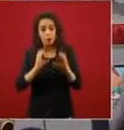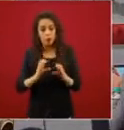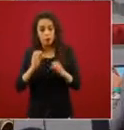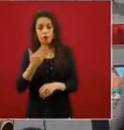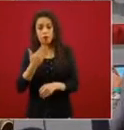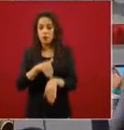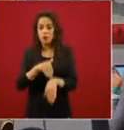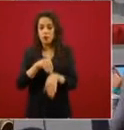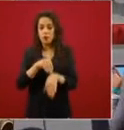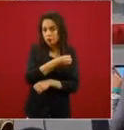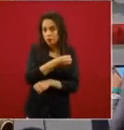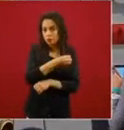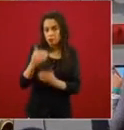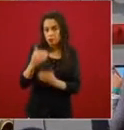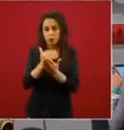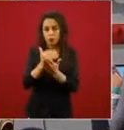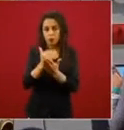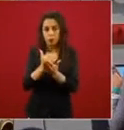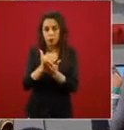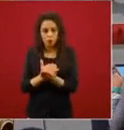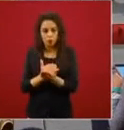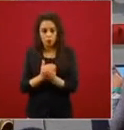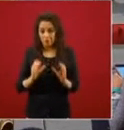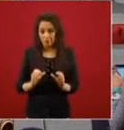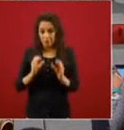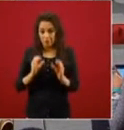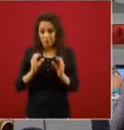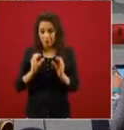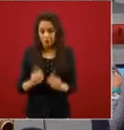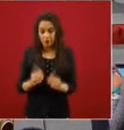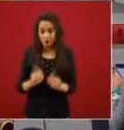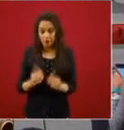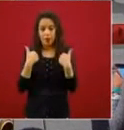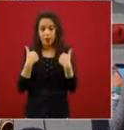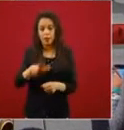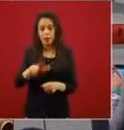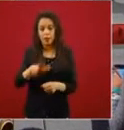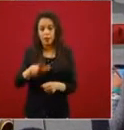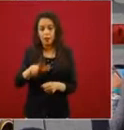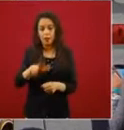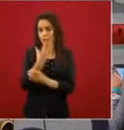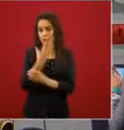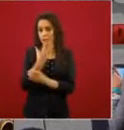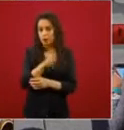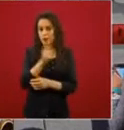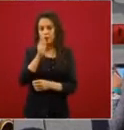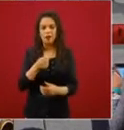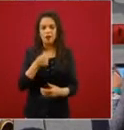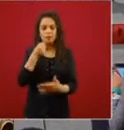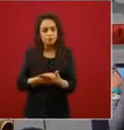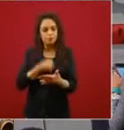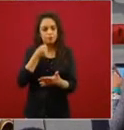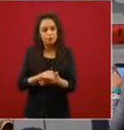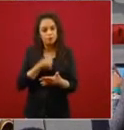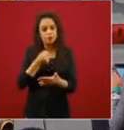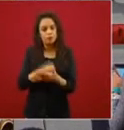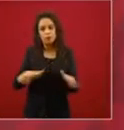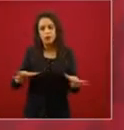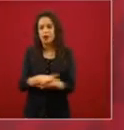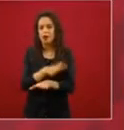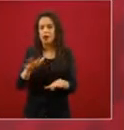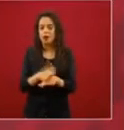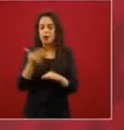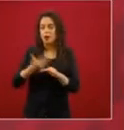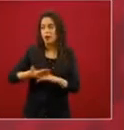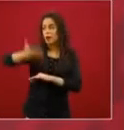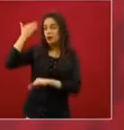somos cuidadosos, entendemos que la nueva normalidad, insistir, es parte de hacer cosas que no hacíamos antes, de